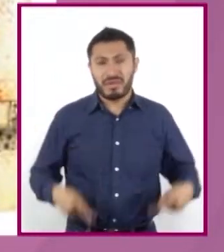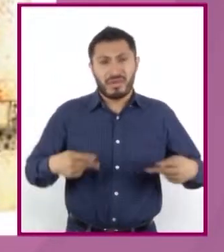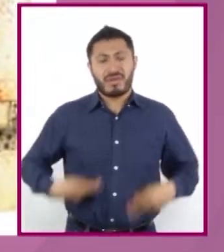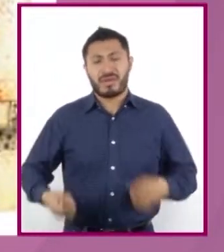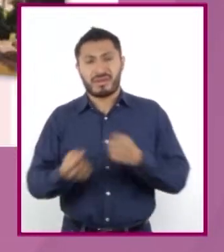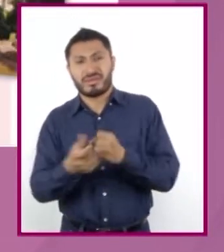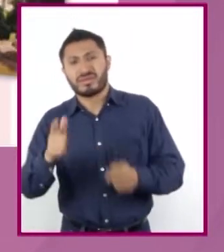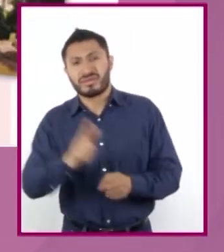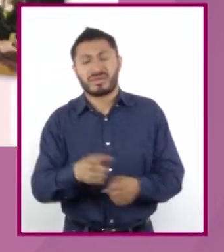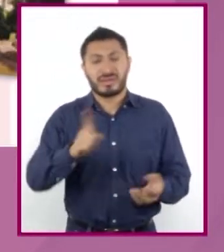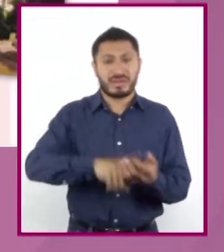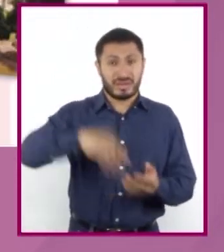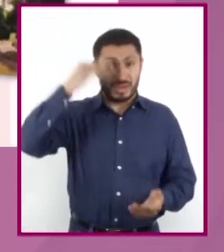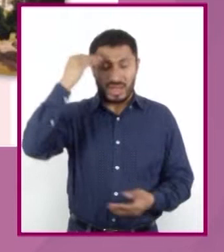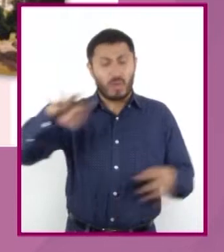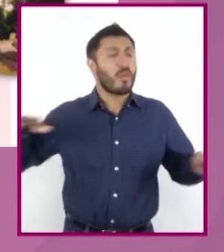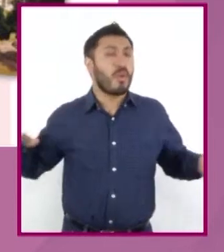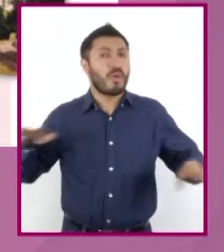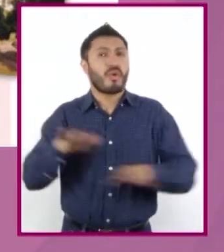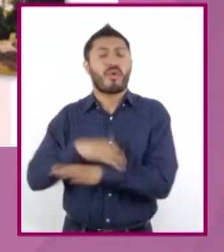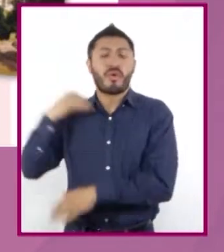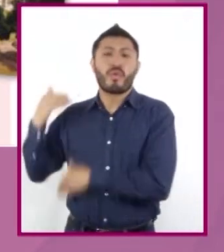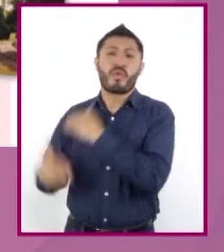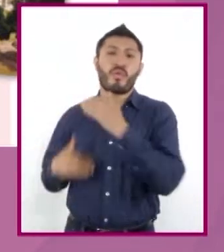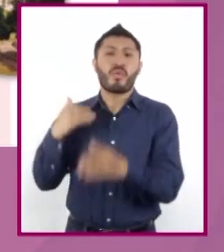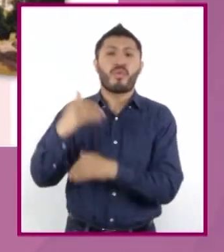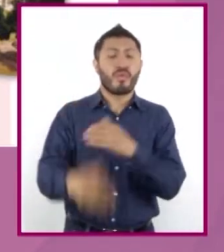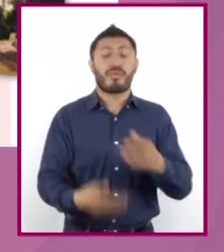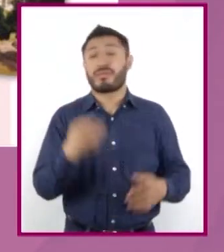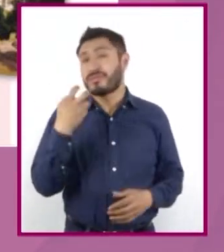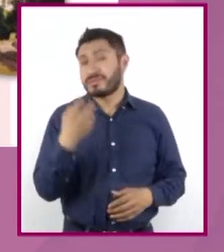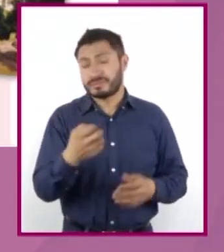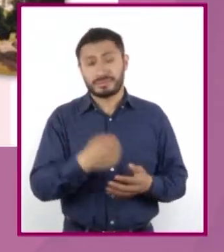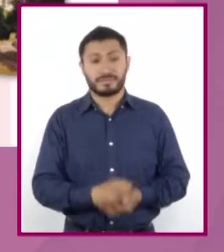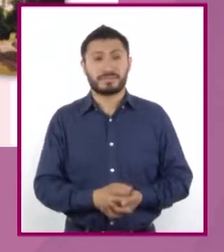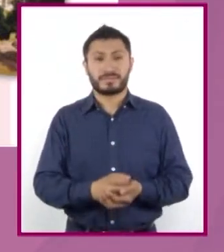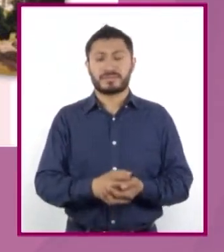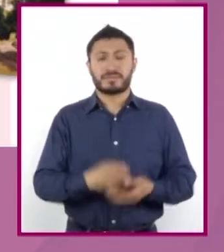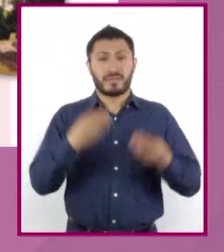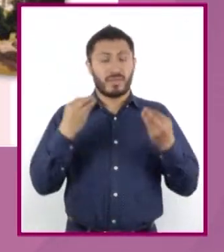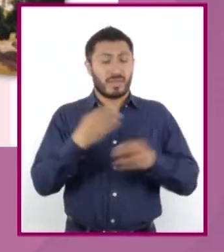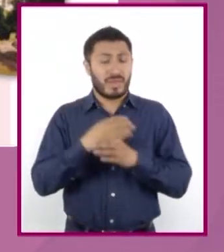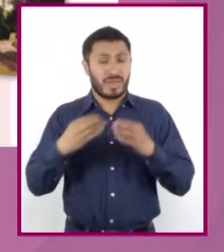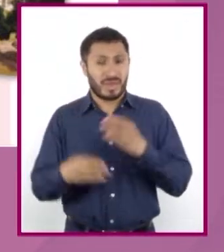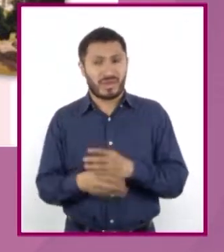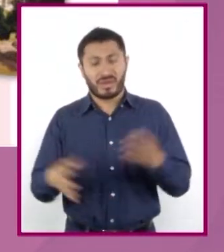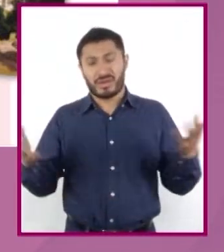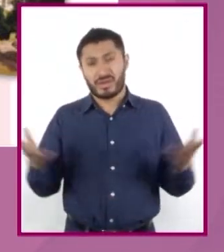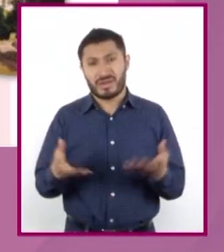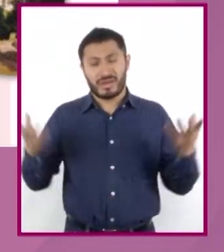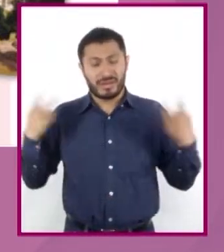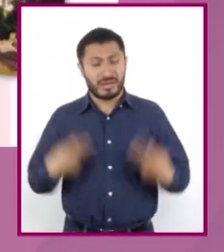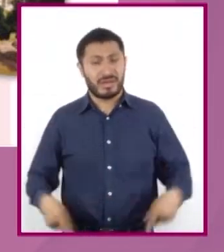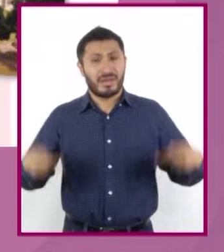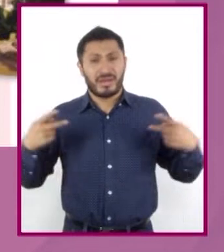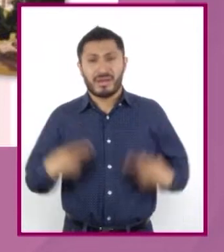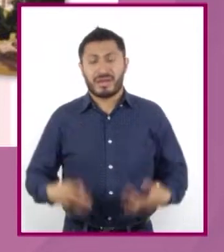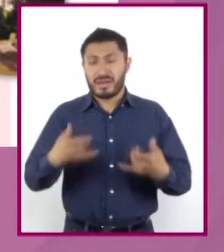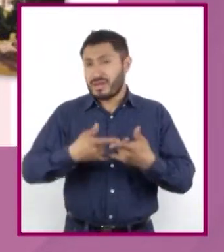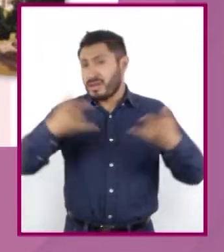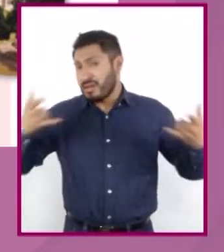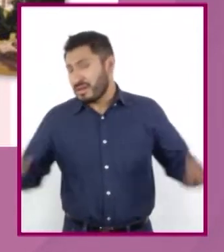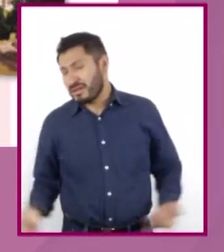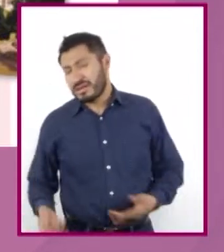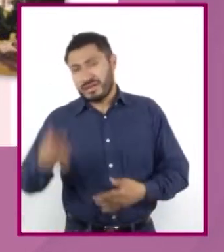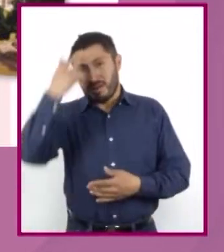en el tiempo. Buen número de los instrumentos que ha desarrollado el historiador para comprender el pasado